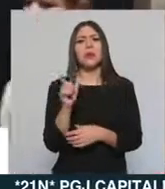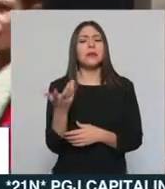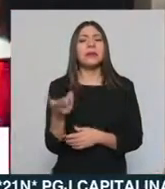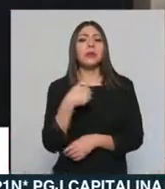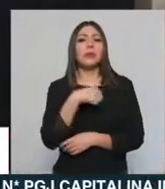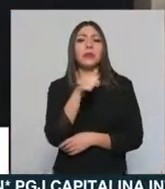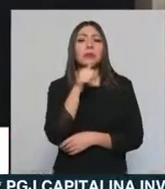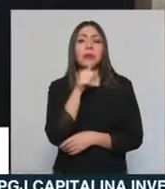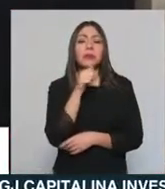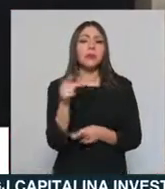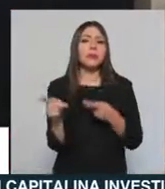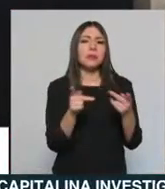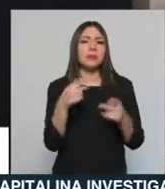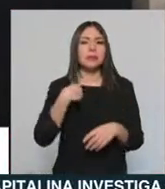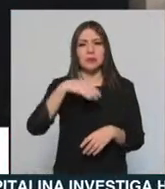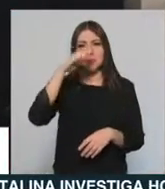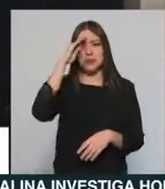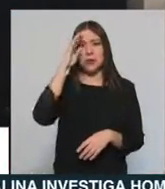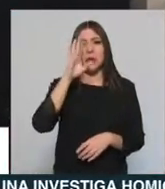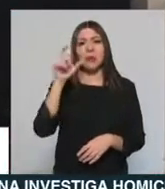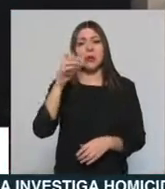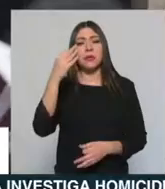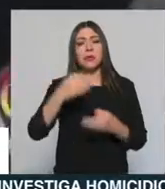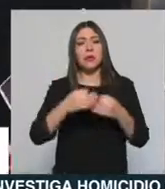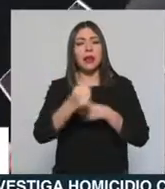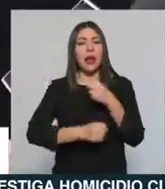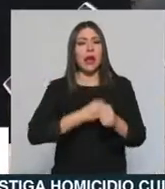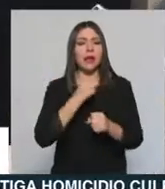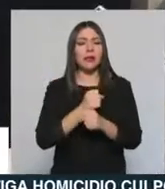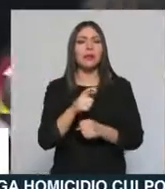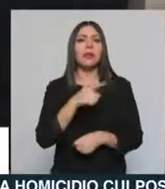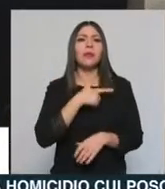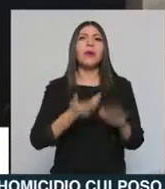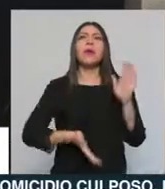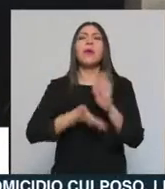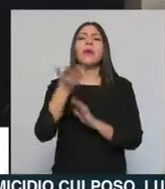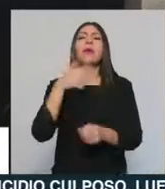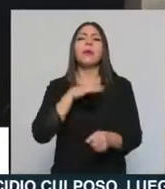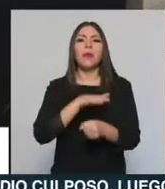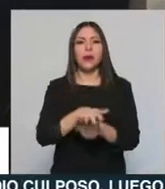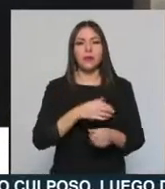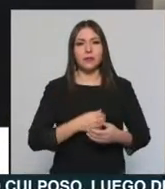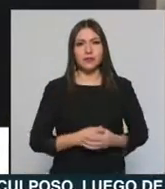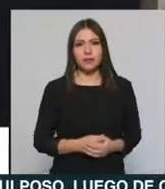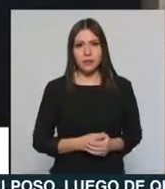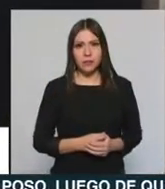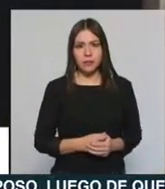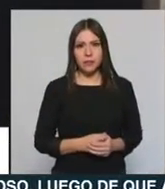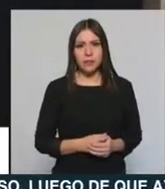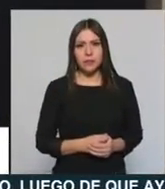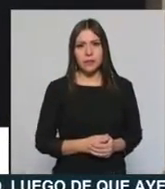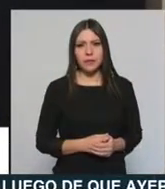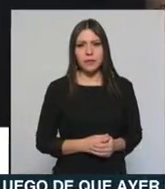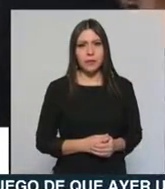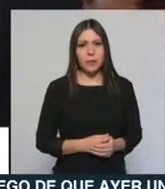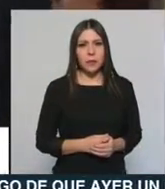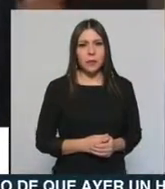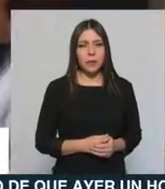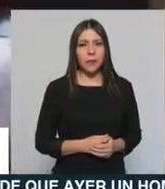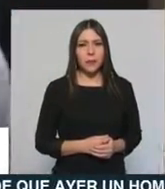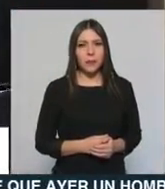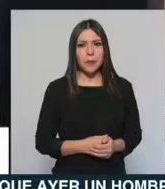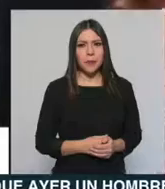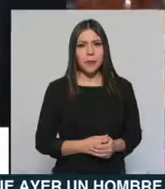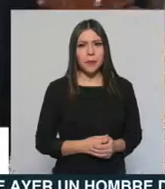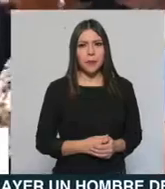planeado todavía. A lo mejor fin de año. ¿Y a qué lugar te gustaría ir? Pues por lo regular aquí mismo